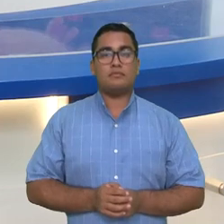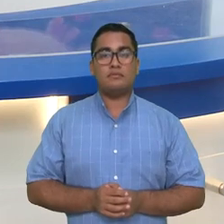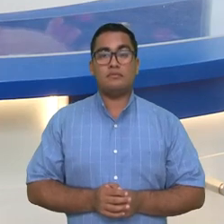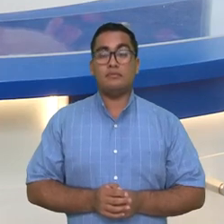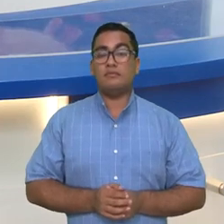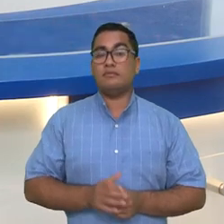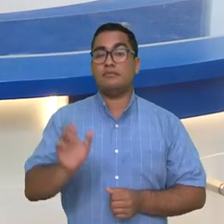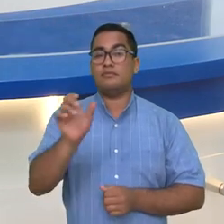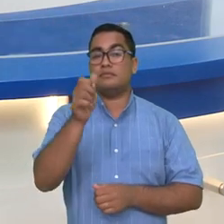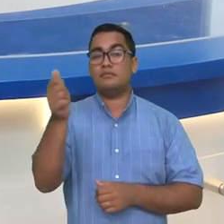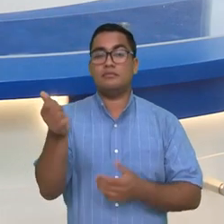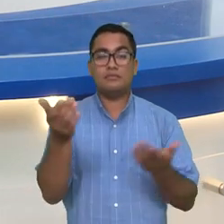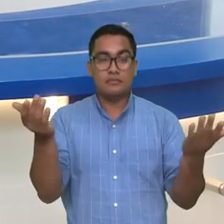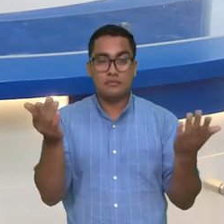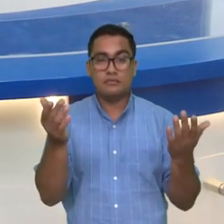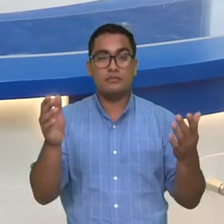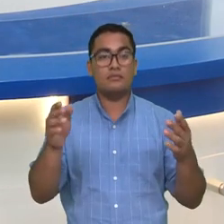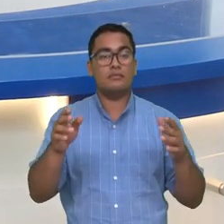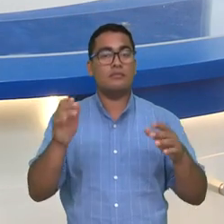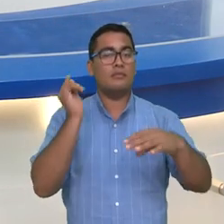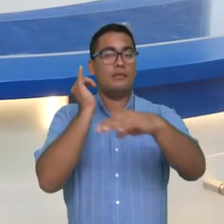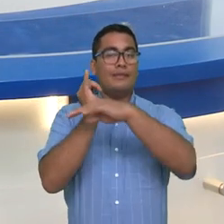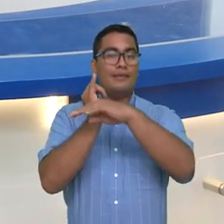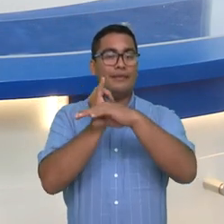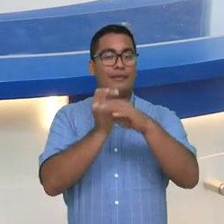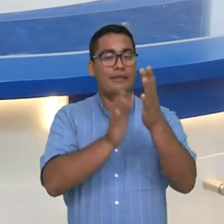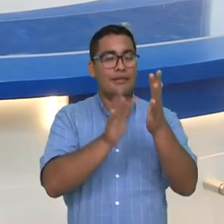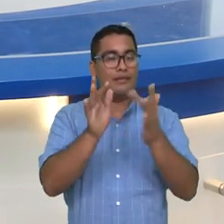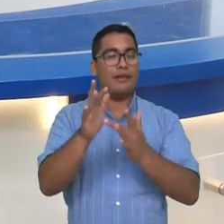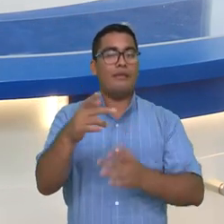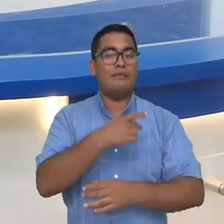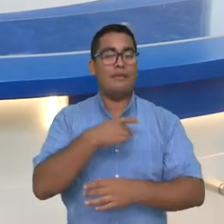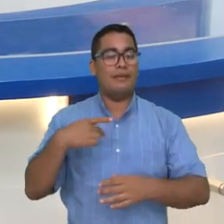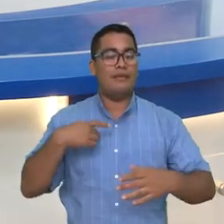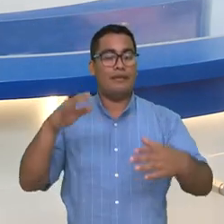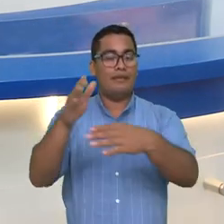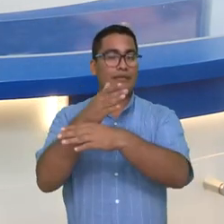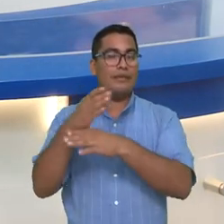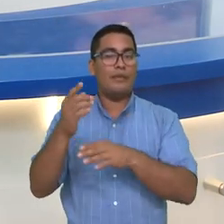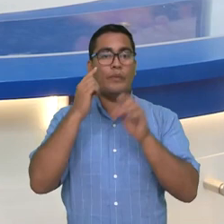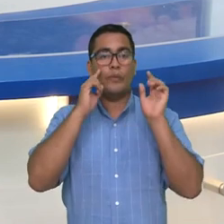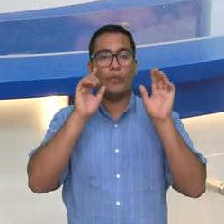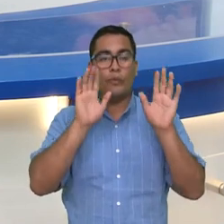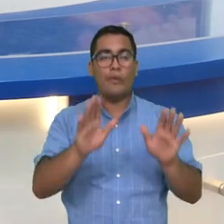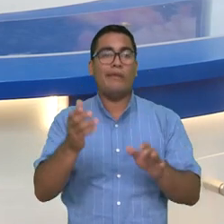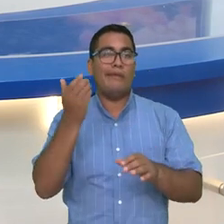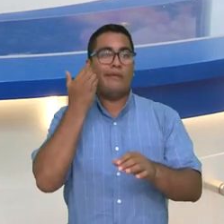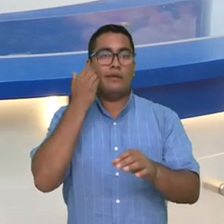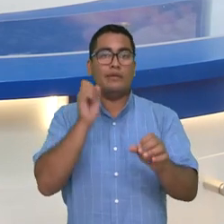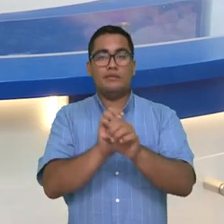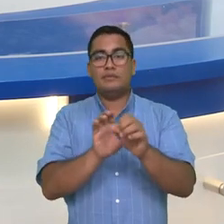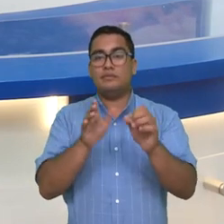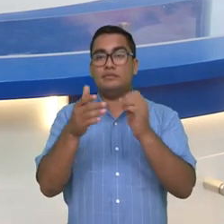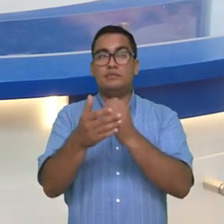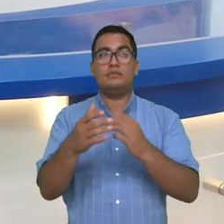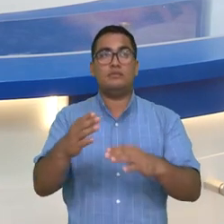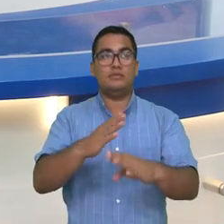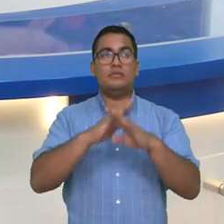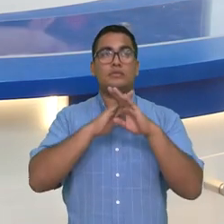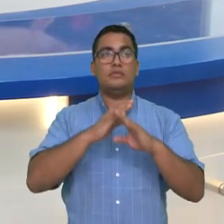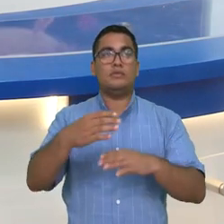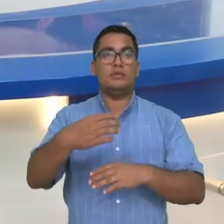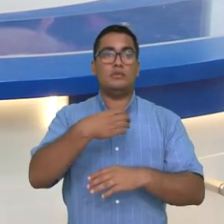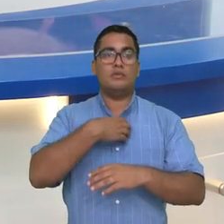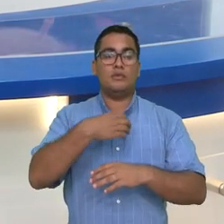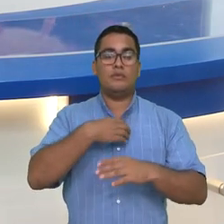Por otra parte, líderes de distintas iglesias cristianas del país toman medidas a fin de evitar contagios de COVID-19 en sus centros